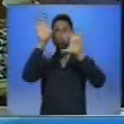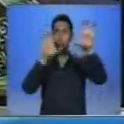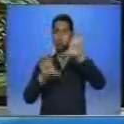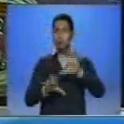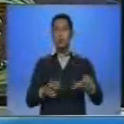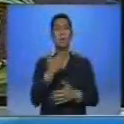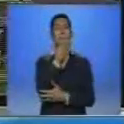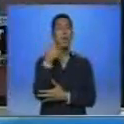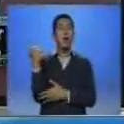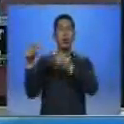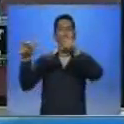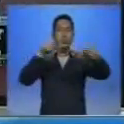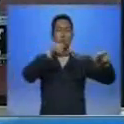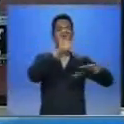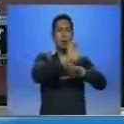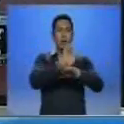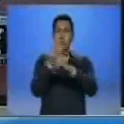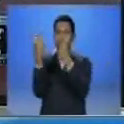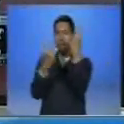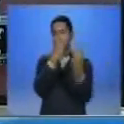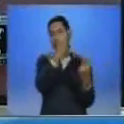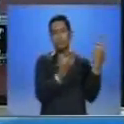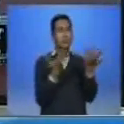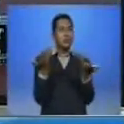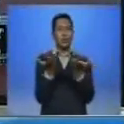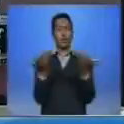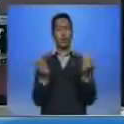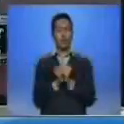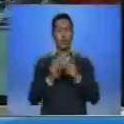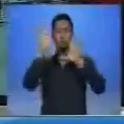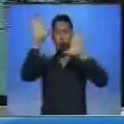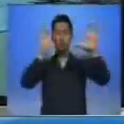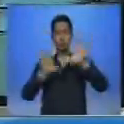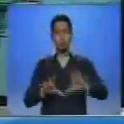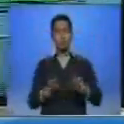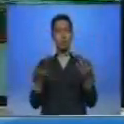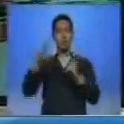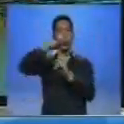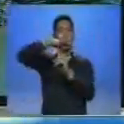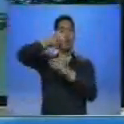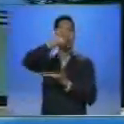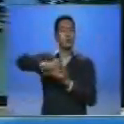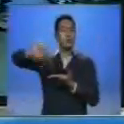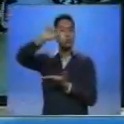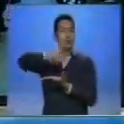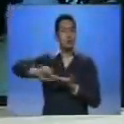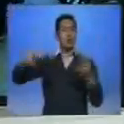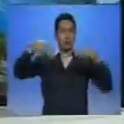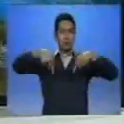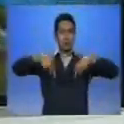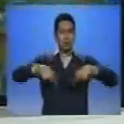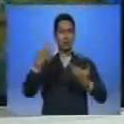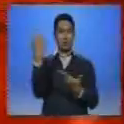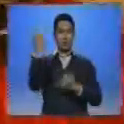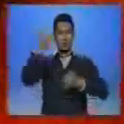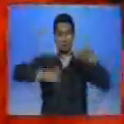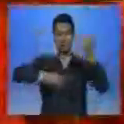nuestro país y el mundo. La exposición se realizará en el Parque Samanes este fin de semana.